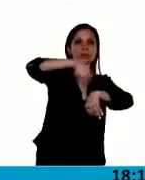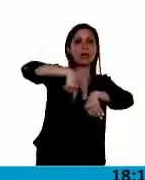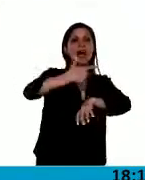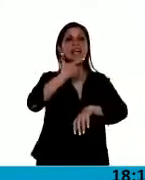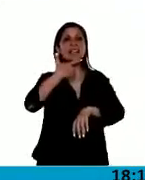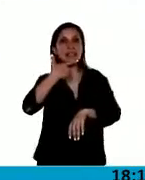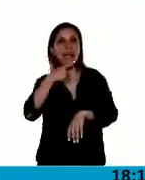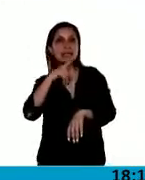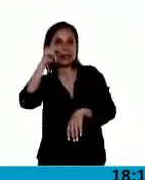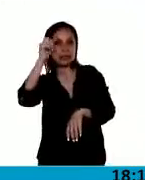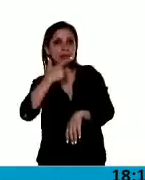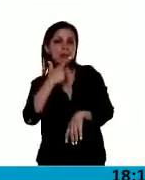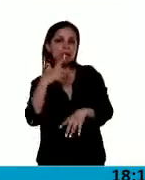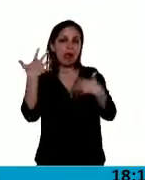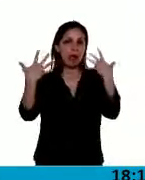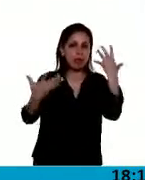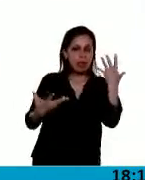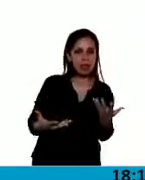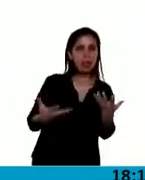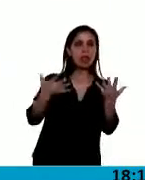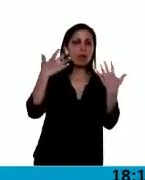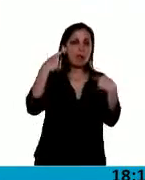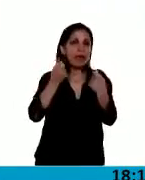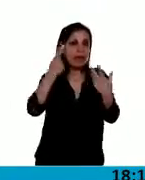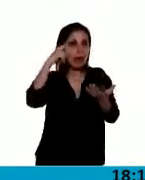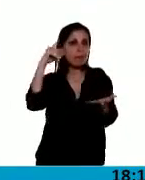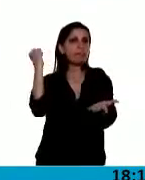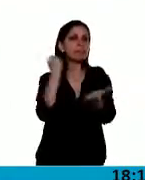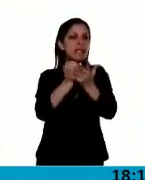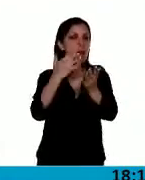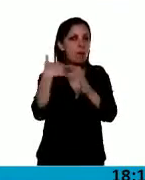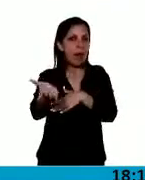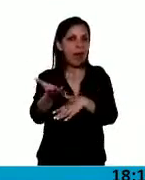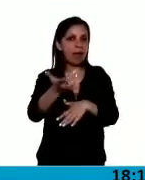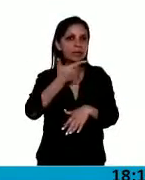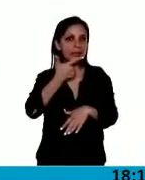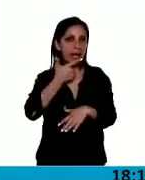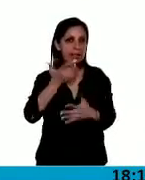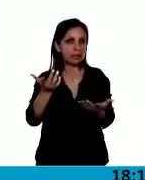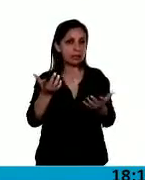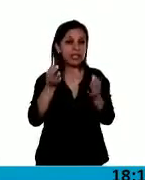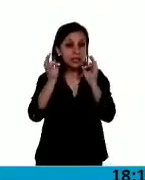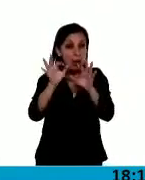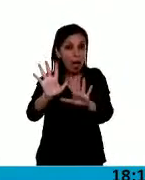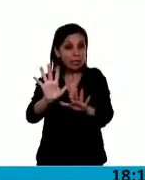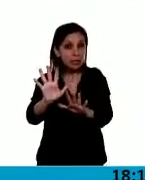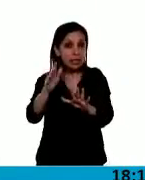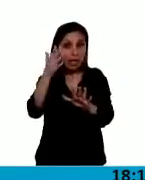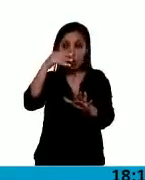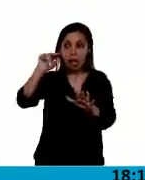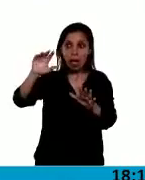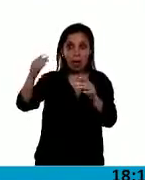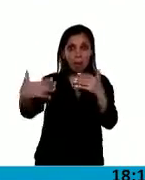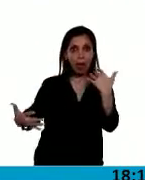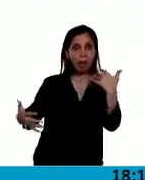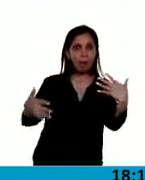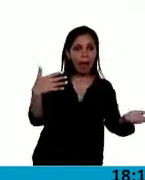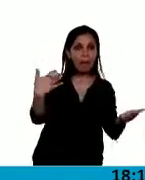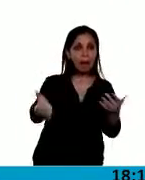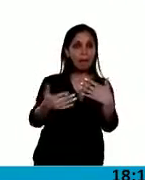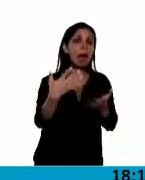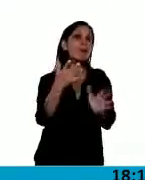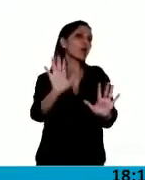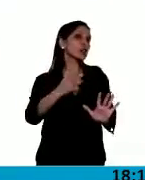desencadenar en estrés postraumático. No tenemos que llegar a eso. Por eso me parece de una falta de empatía